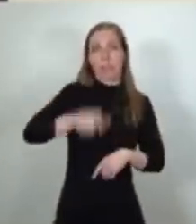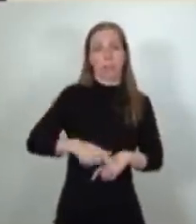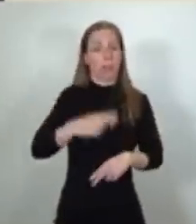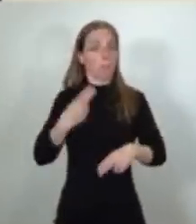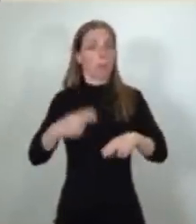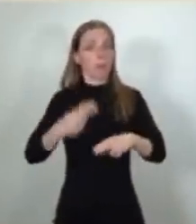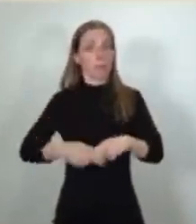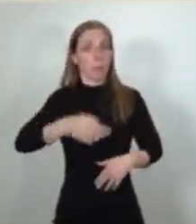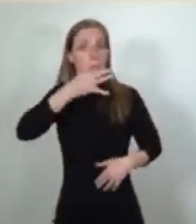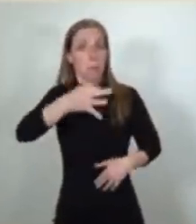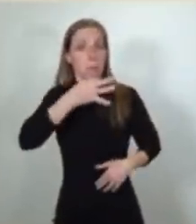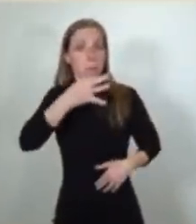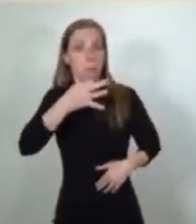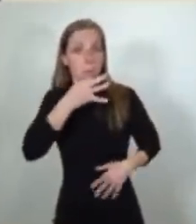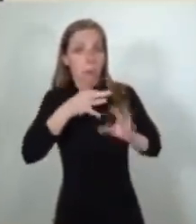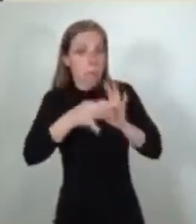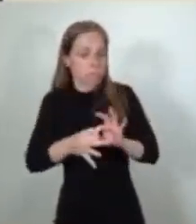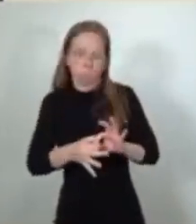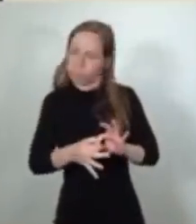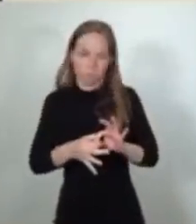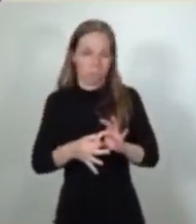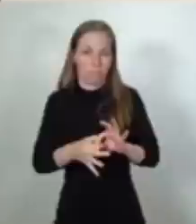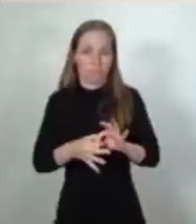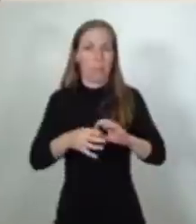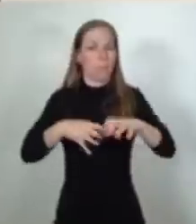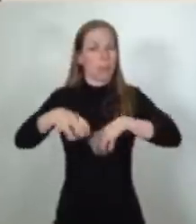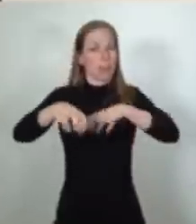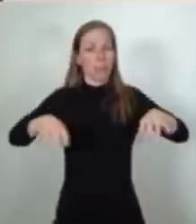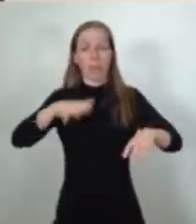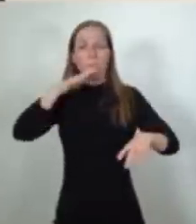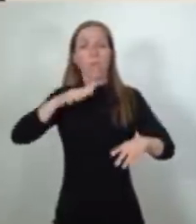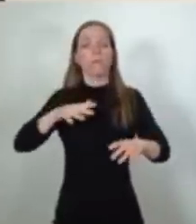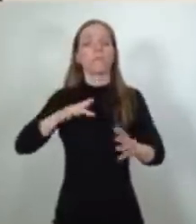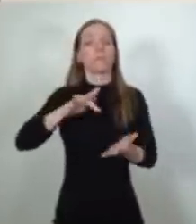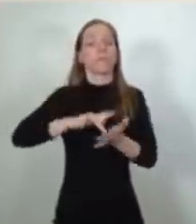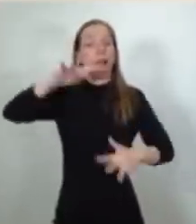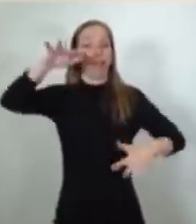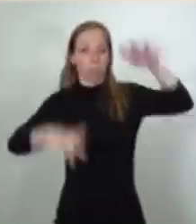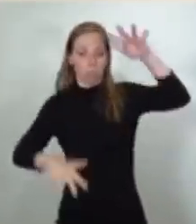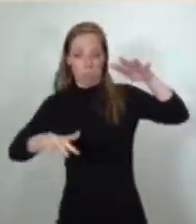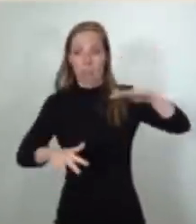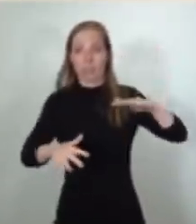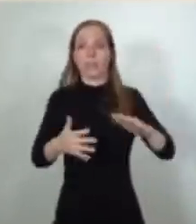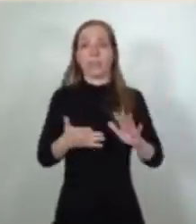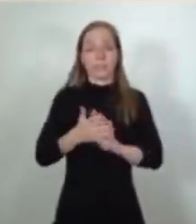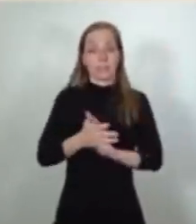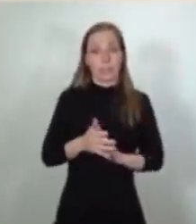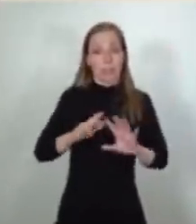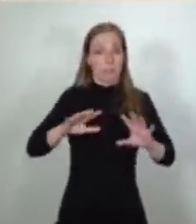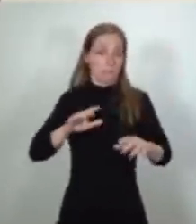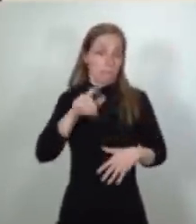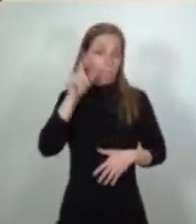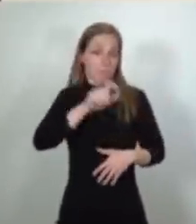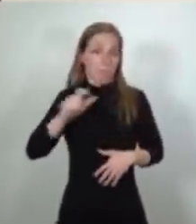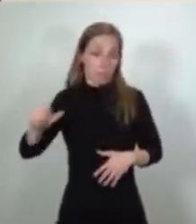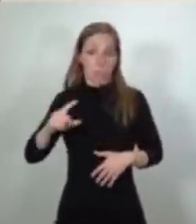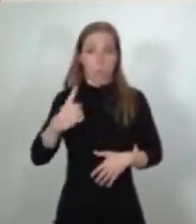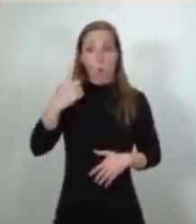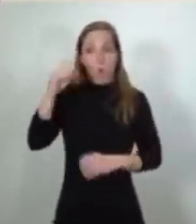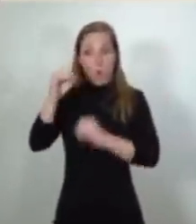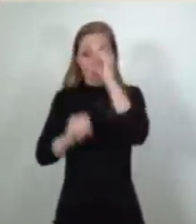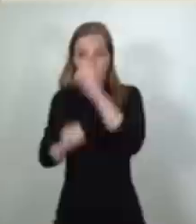La polarización tiene que ver con la desigualdad. Polarización es que el 1% de la población acumule tanta riqueza como